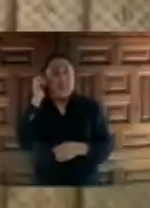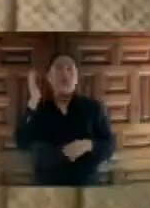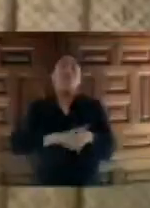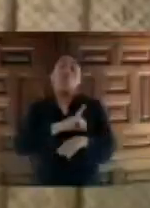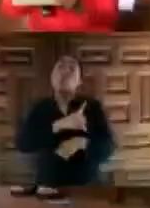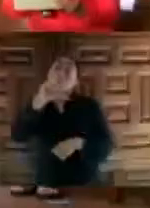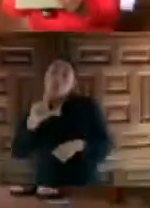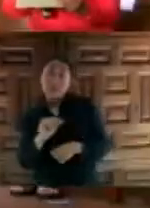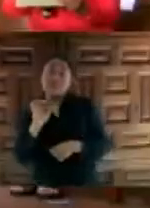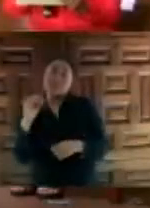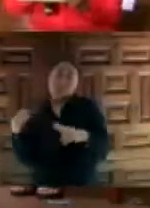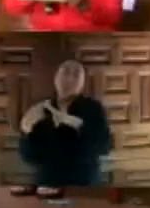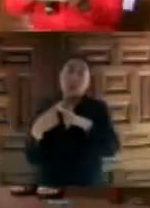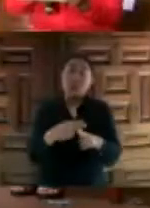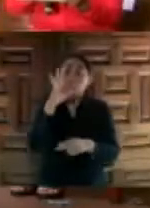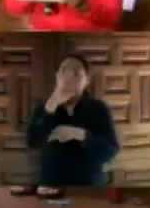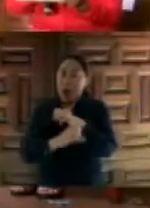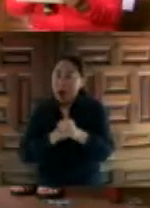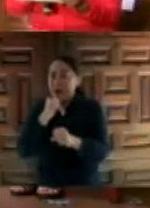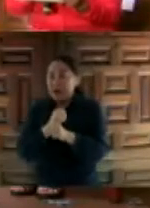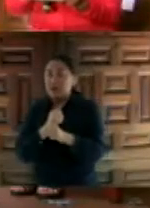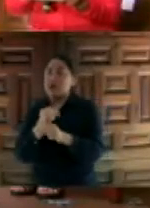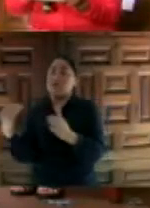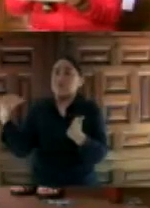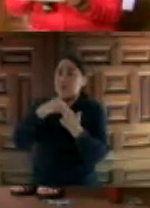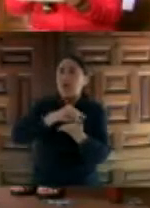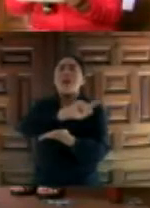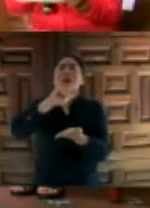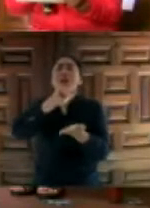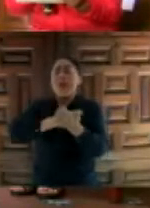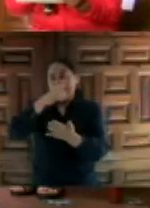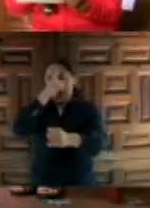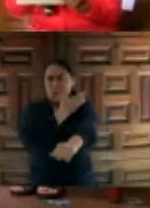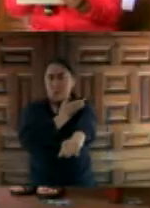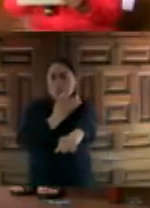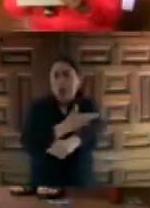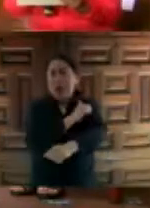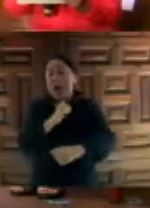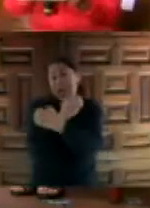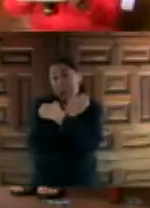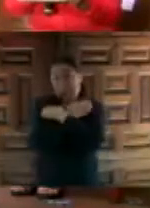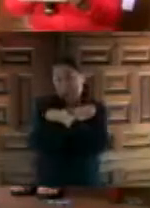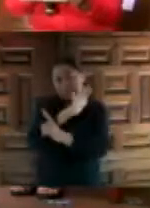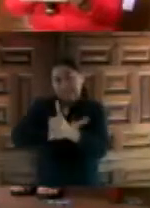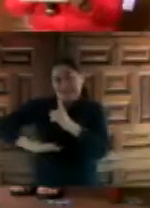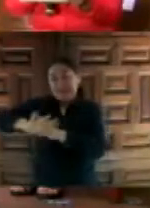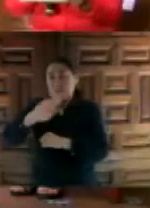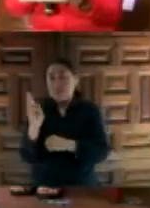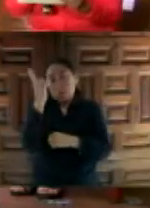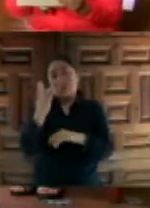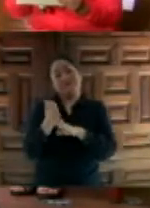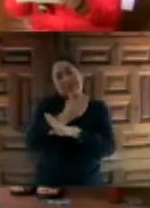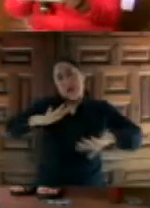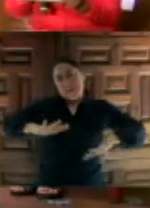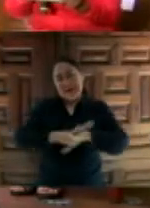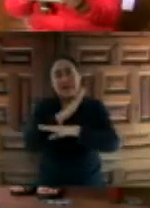después de más de 40 años de haber expedido la ley para la coordinación de educación superior, esta fue reemplazada en